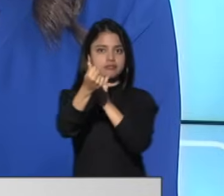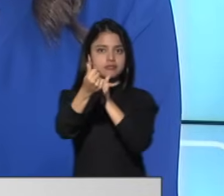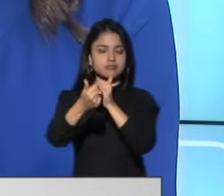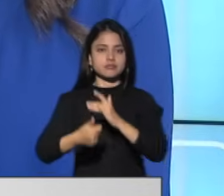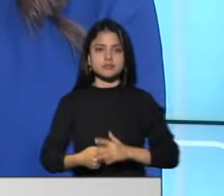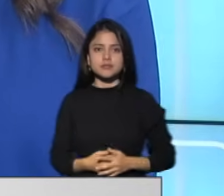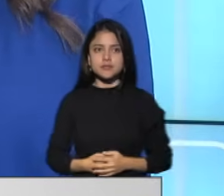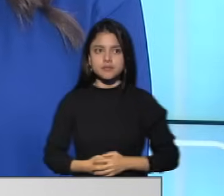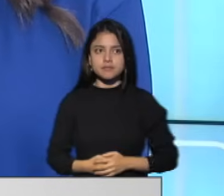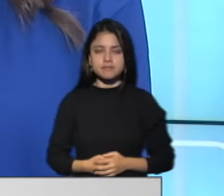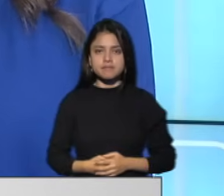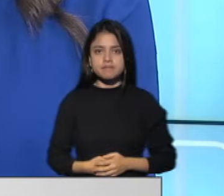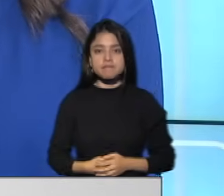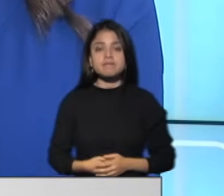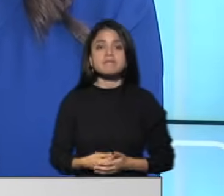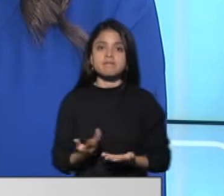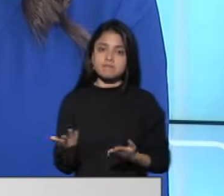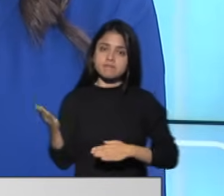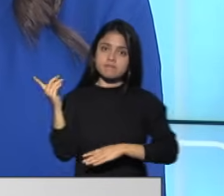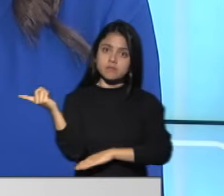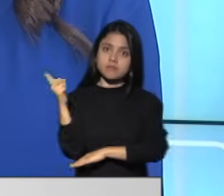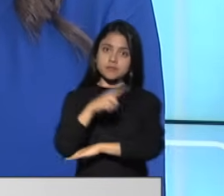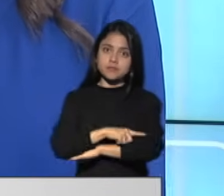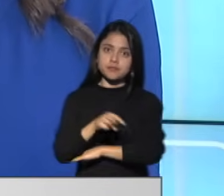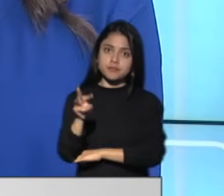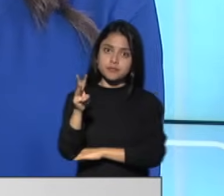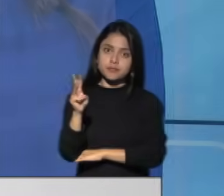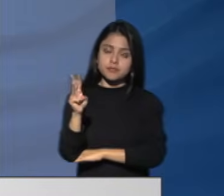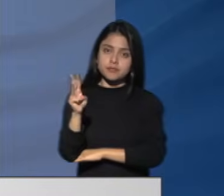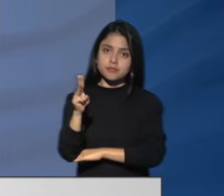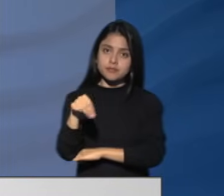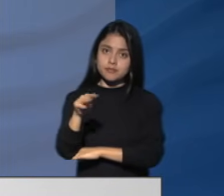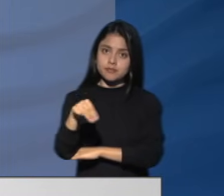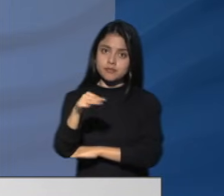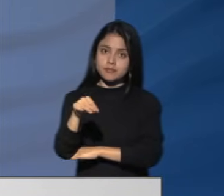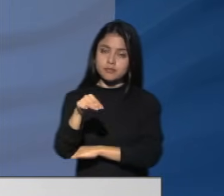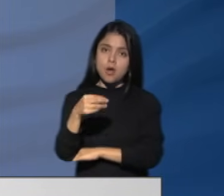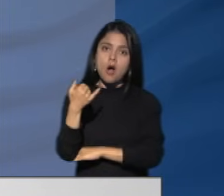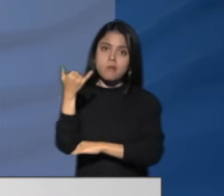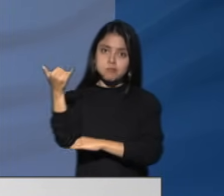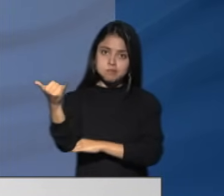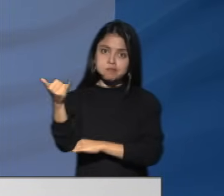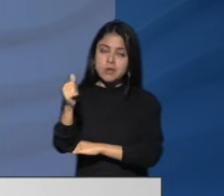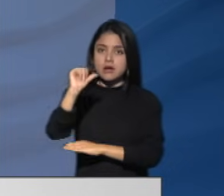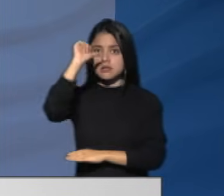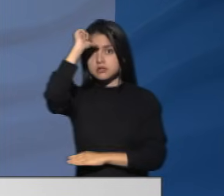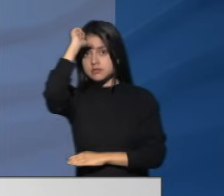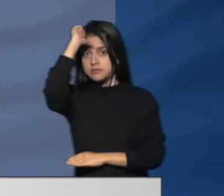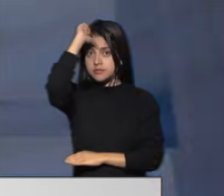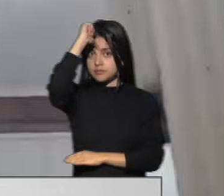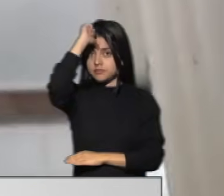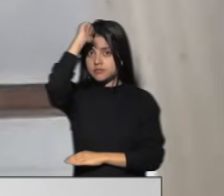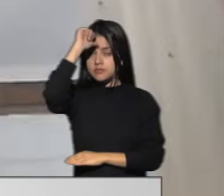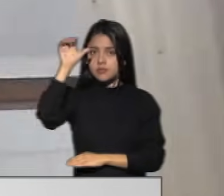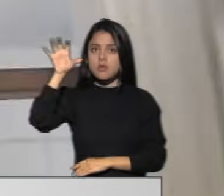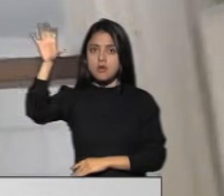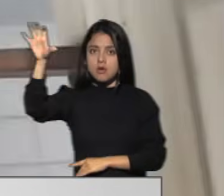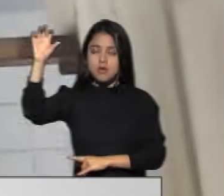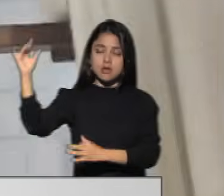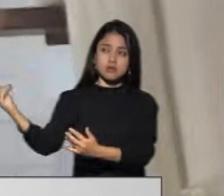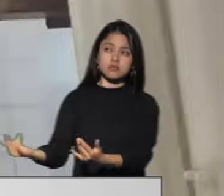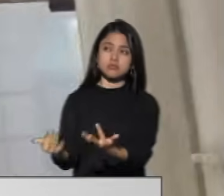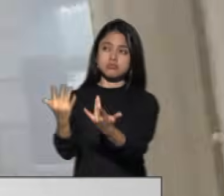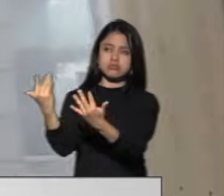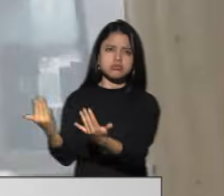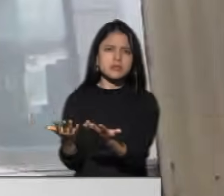Este miércoles se produjo un incendio en un edificio comercial de varios pisos en Bengaluru, India. La explosión se produjo en el último